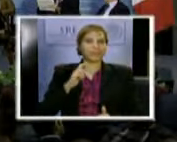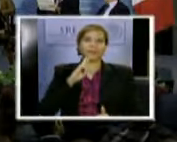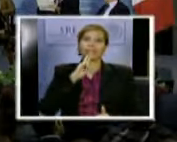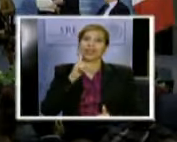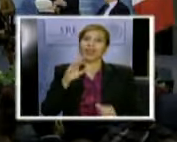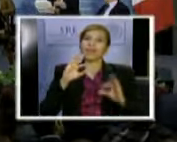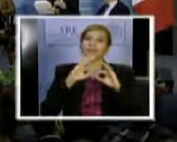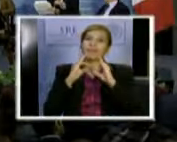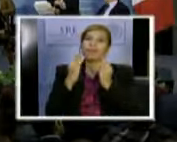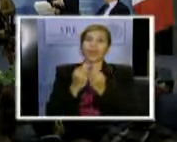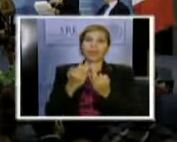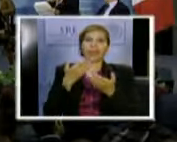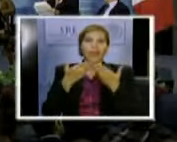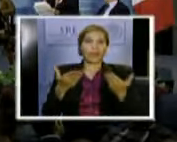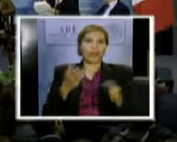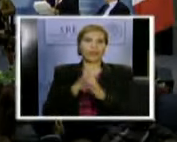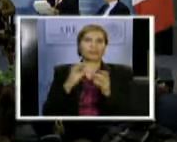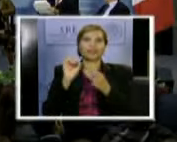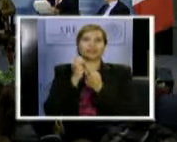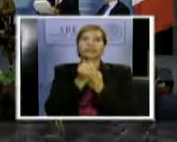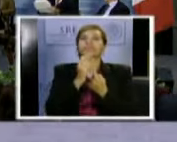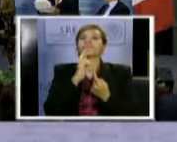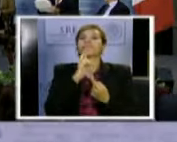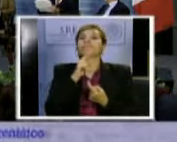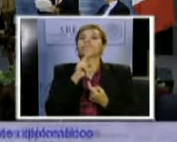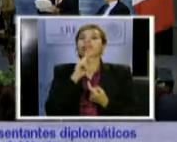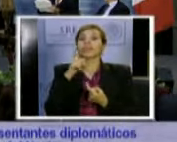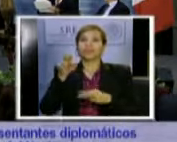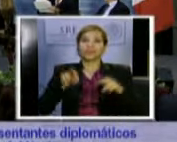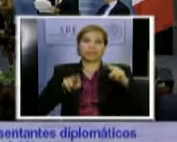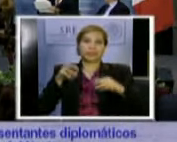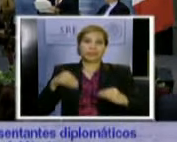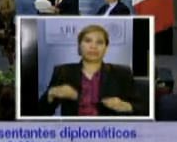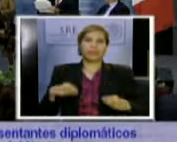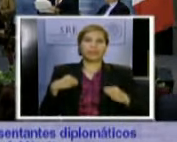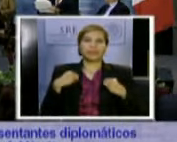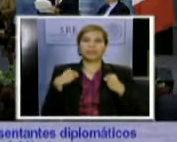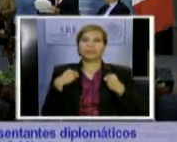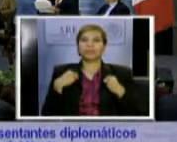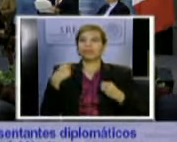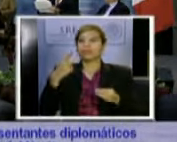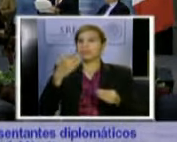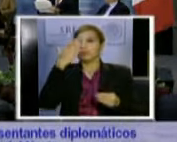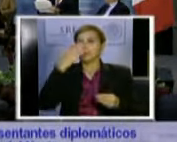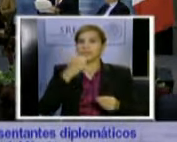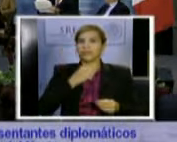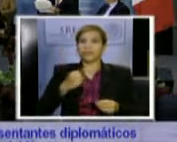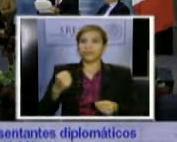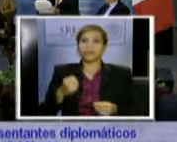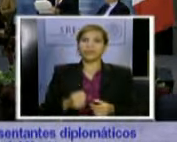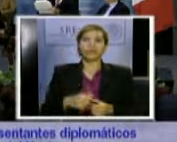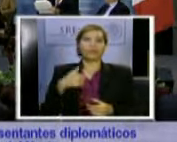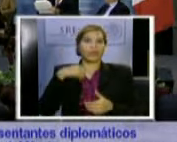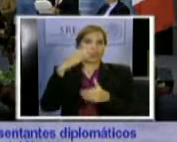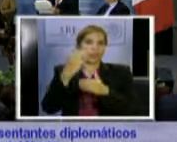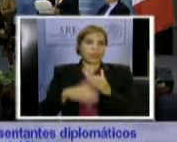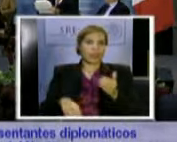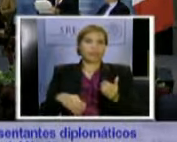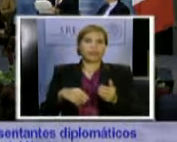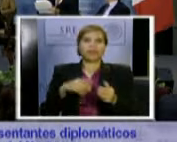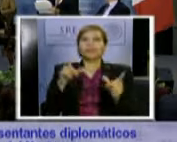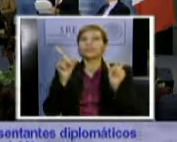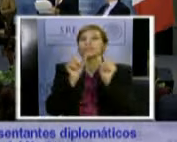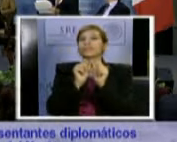mejor manera esta circunstancia para mejorar su nivel de vida y sus capacidades. Termino con